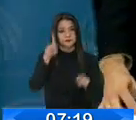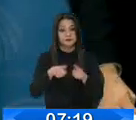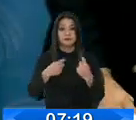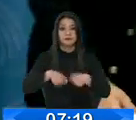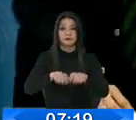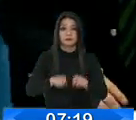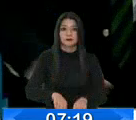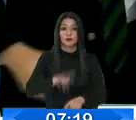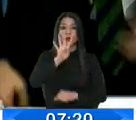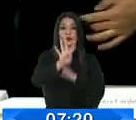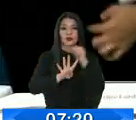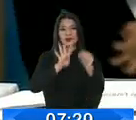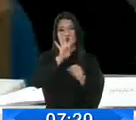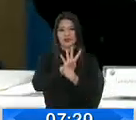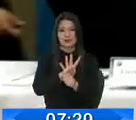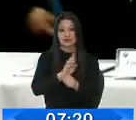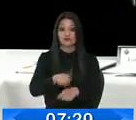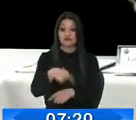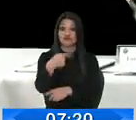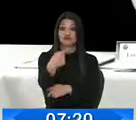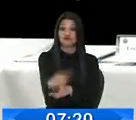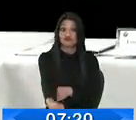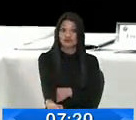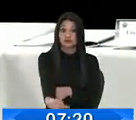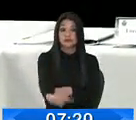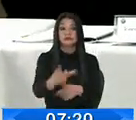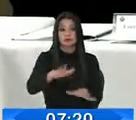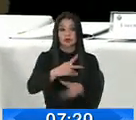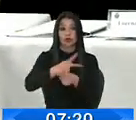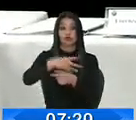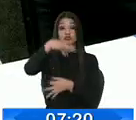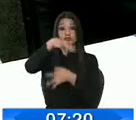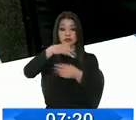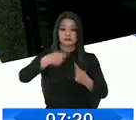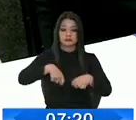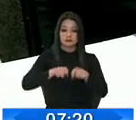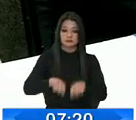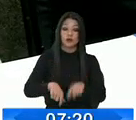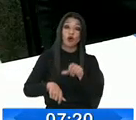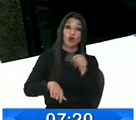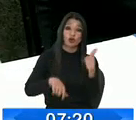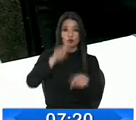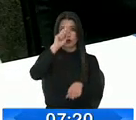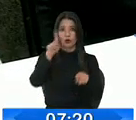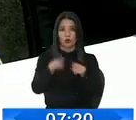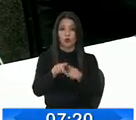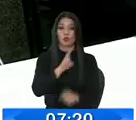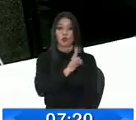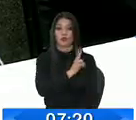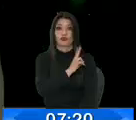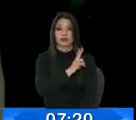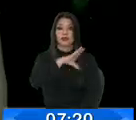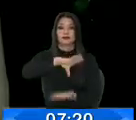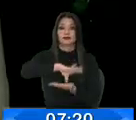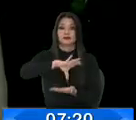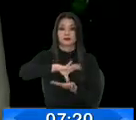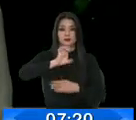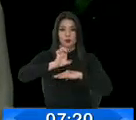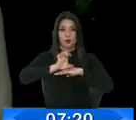de 4 años. En los próximos días, el organismo electoral firmará otro acuerdo con la Universidad Central del Ecuador.